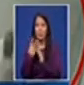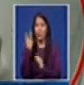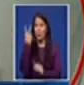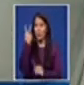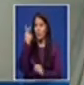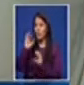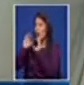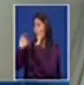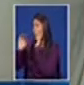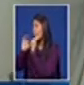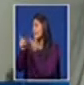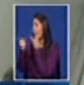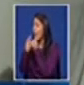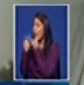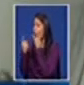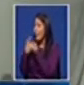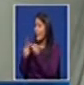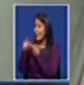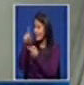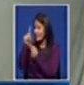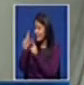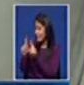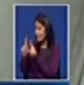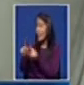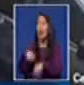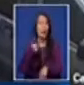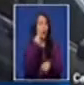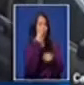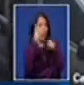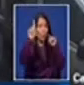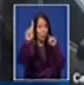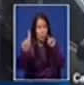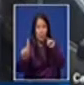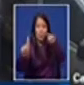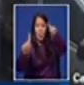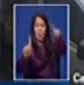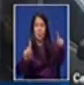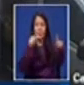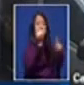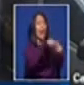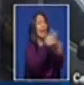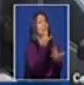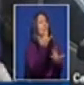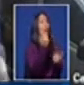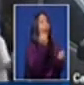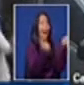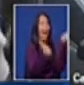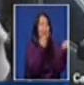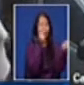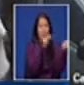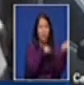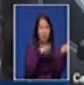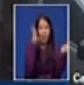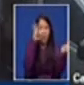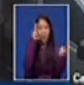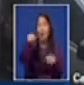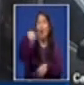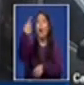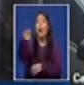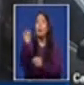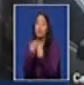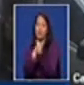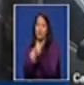parecían conversar fuera de la oficina, mientras que de los dos restantes uno aparenta esperar un vehículo y el último revisa su